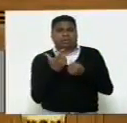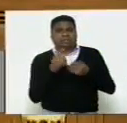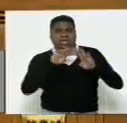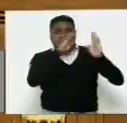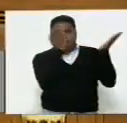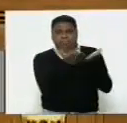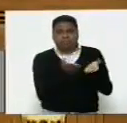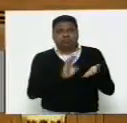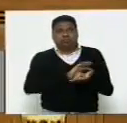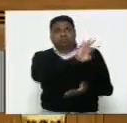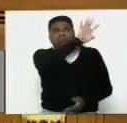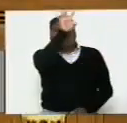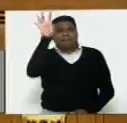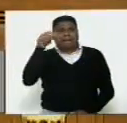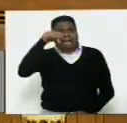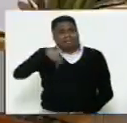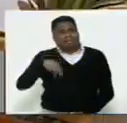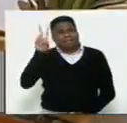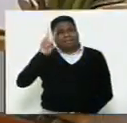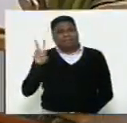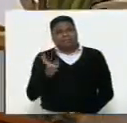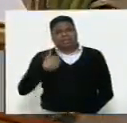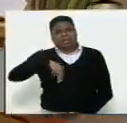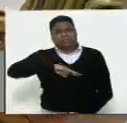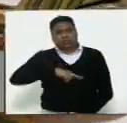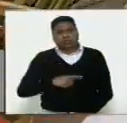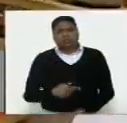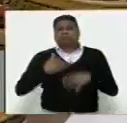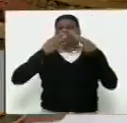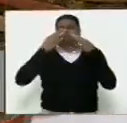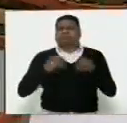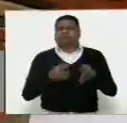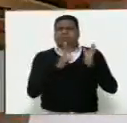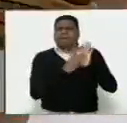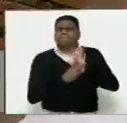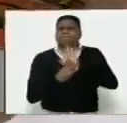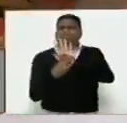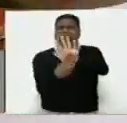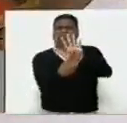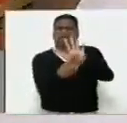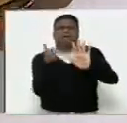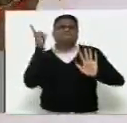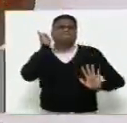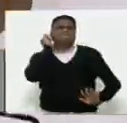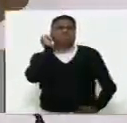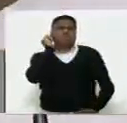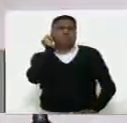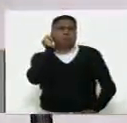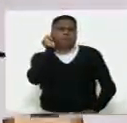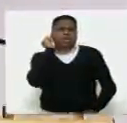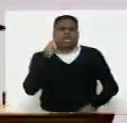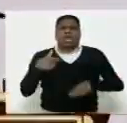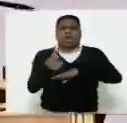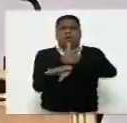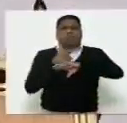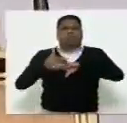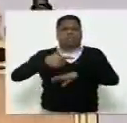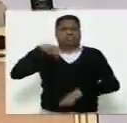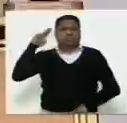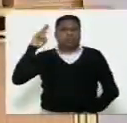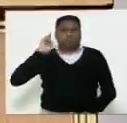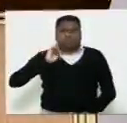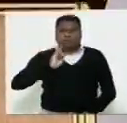mundo entero, en Venezuela estamos reafirmando la voluntad feminista del gobierno bolivariano, del presidente